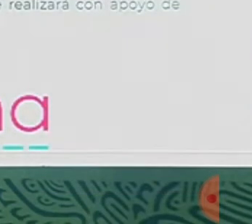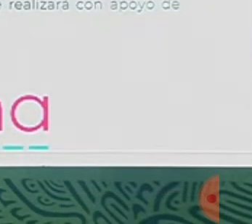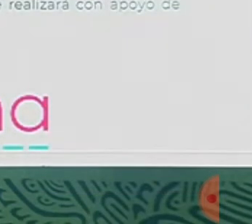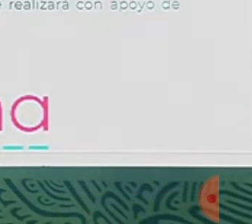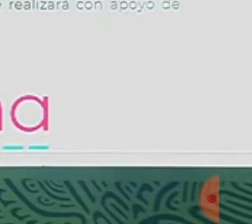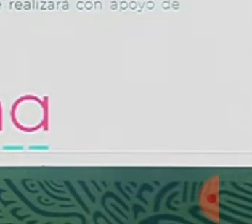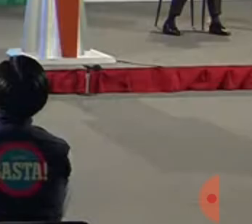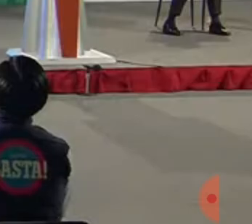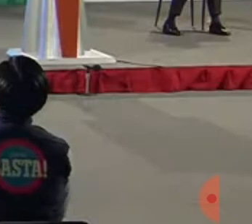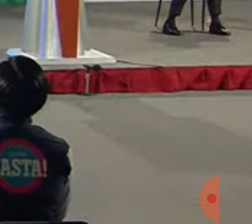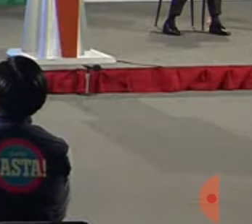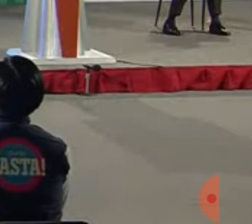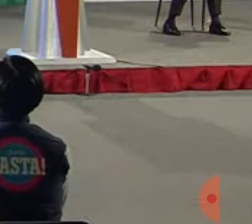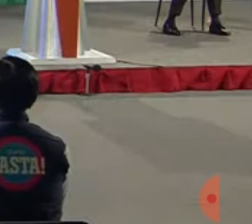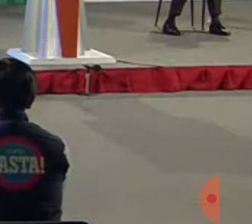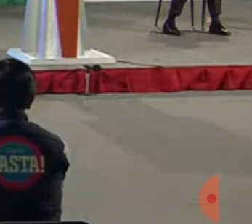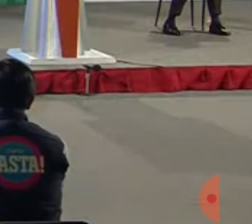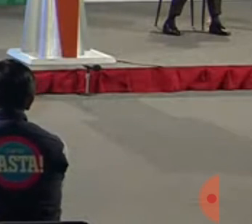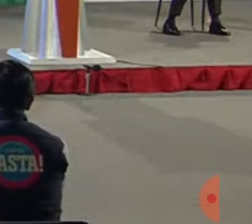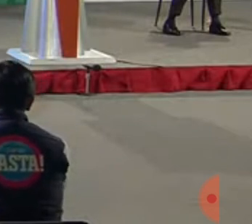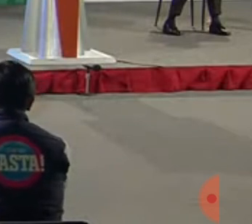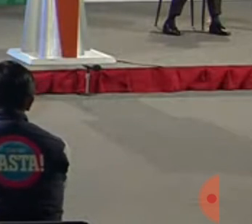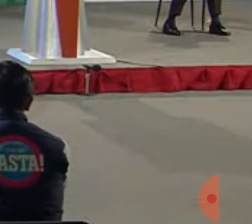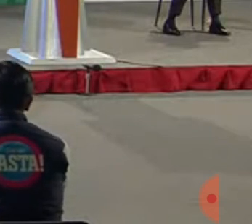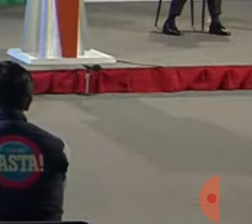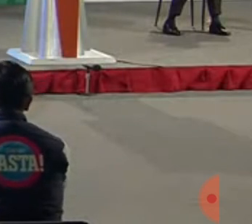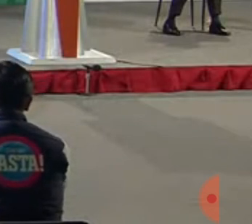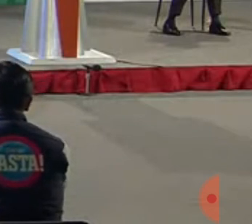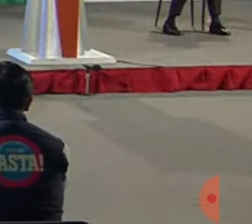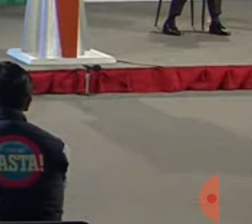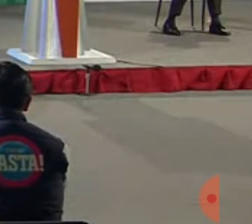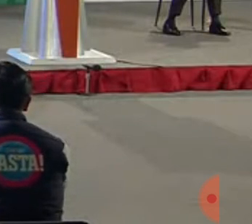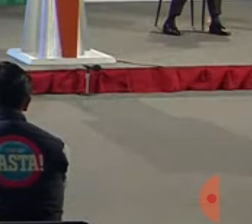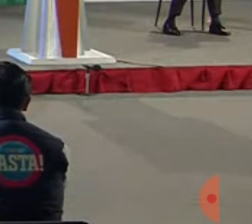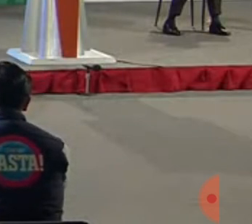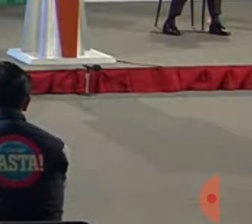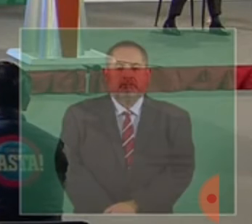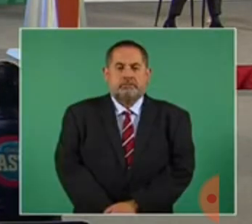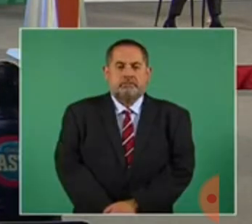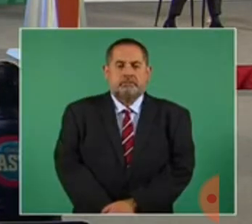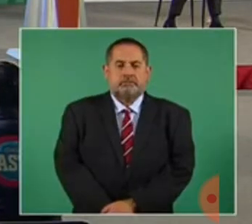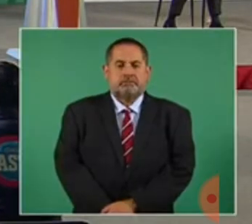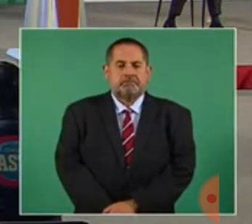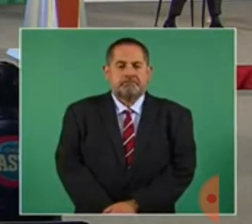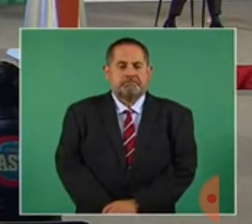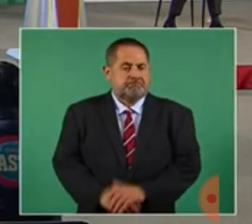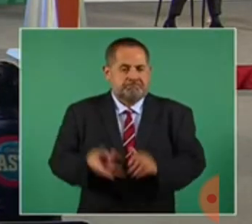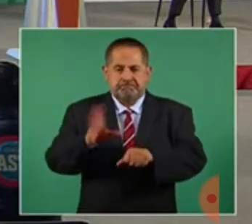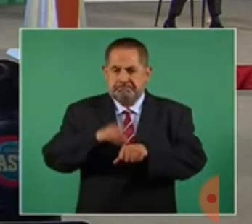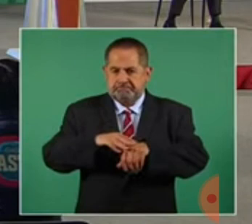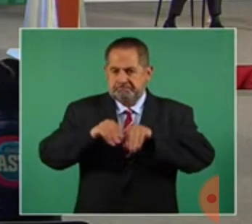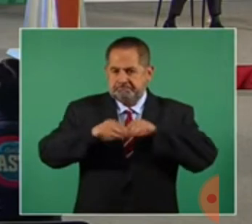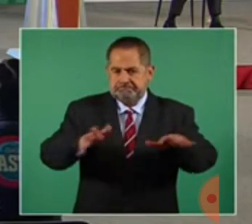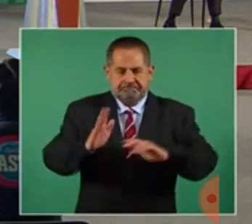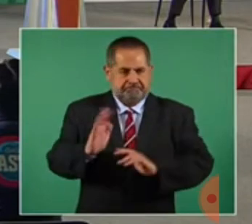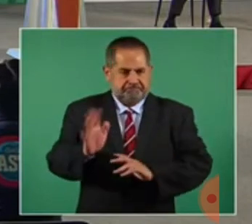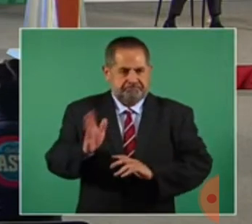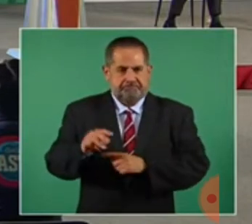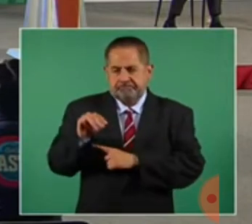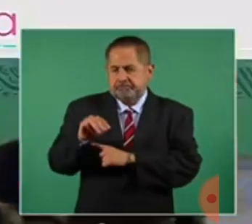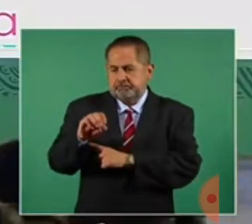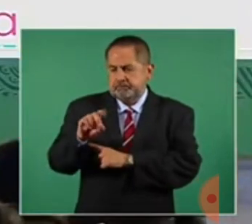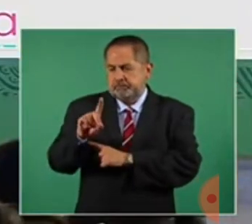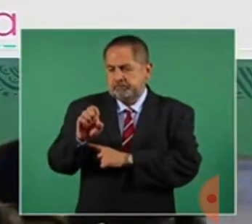recibió opinión favorable por parte de COFEPRIS, con lo cual ya estaría autorizada en nuestro país. Y nos